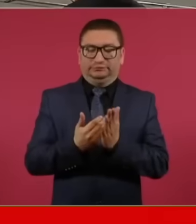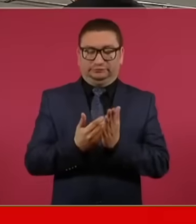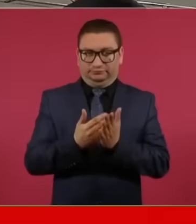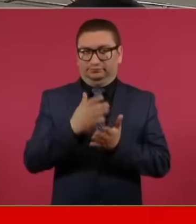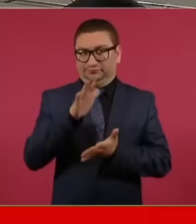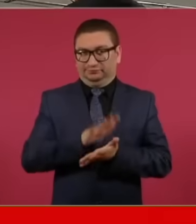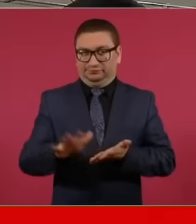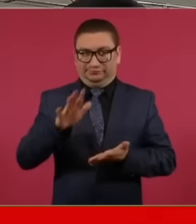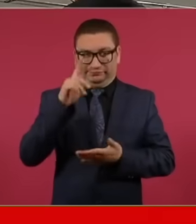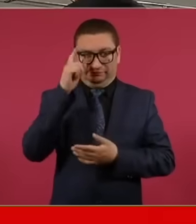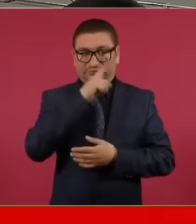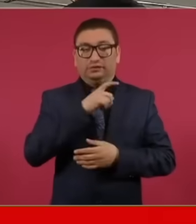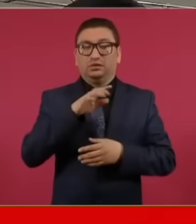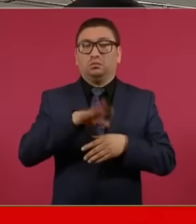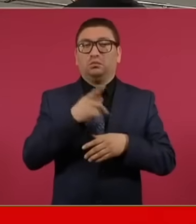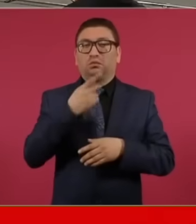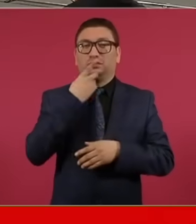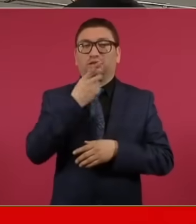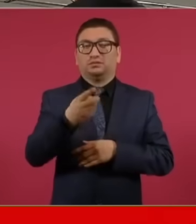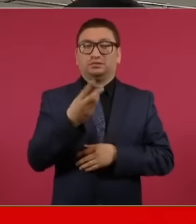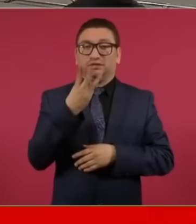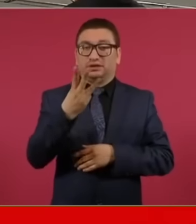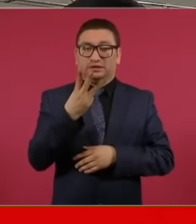Cuando estamos hablando de